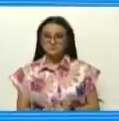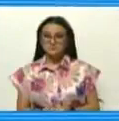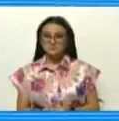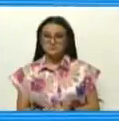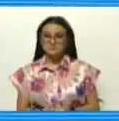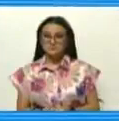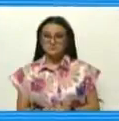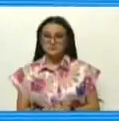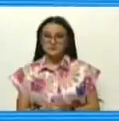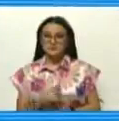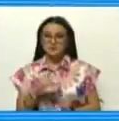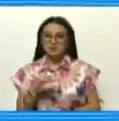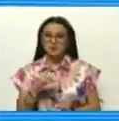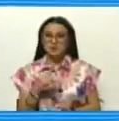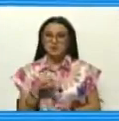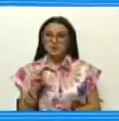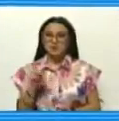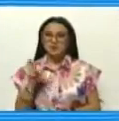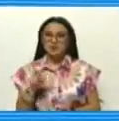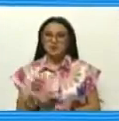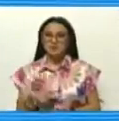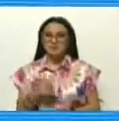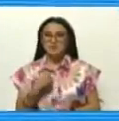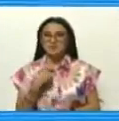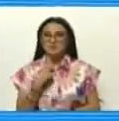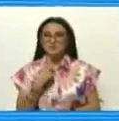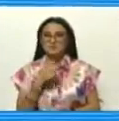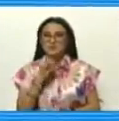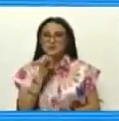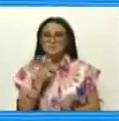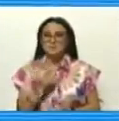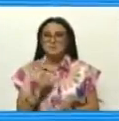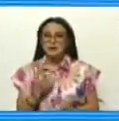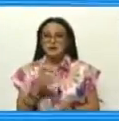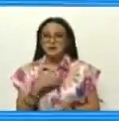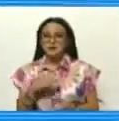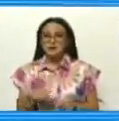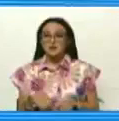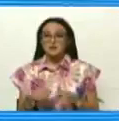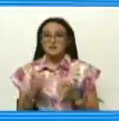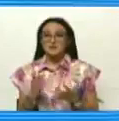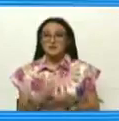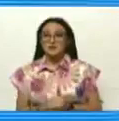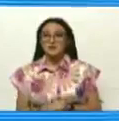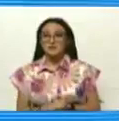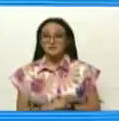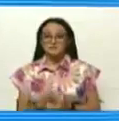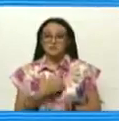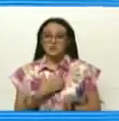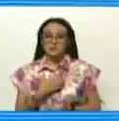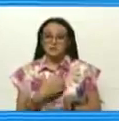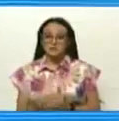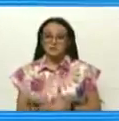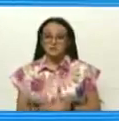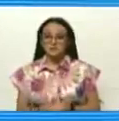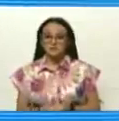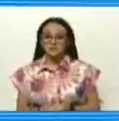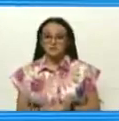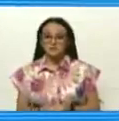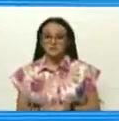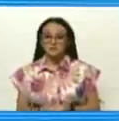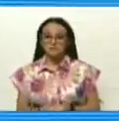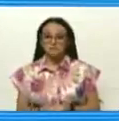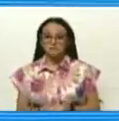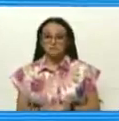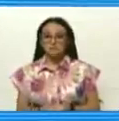para nada decir que por las malas ellos no lo han intentado. Claro que lo han intentado, no han podido. Ni